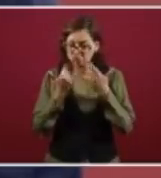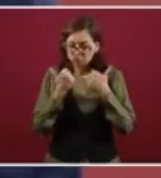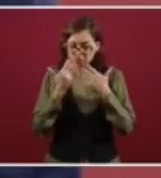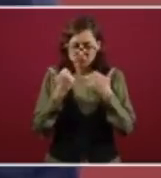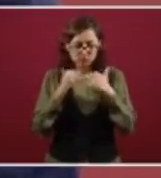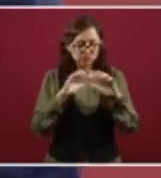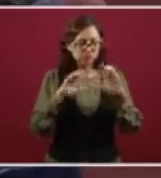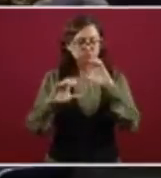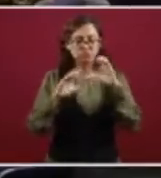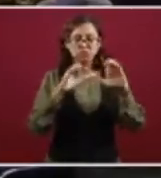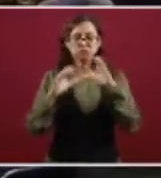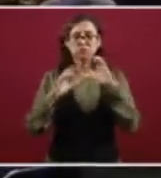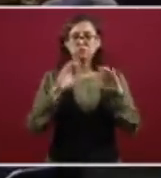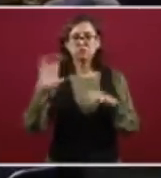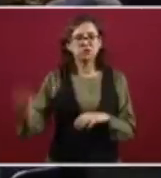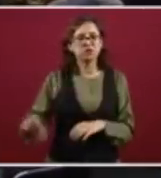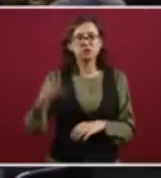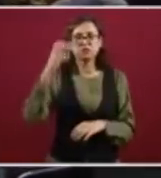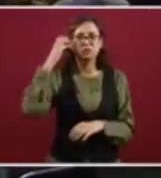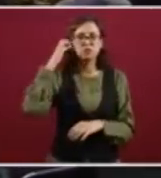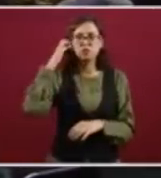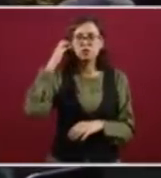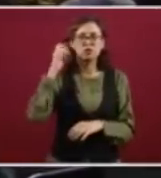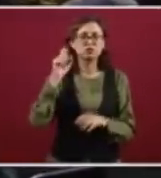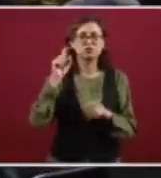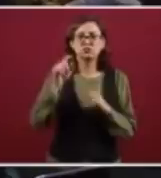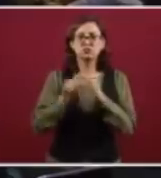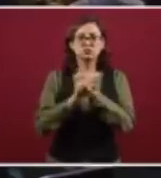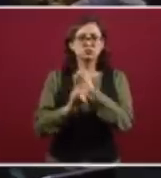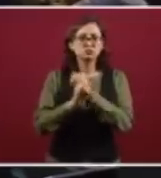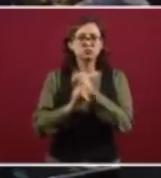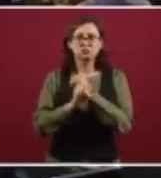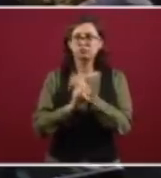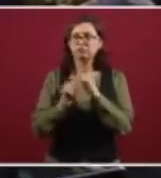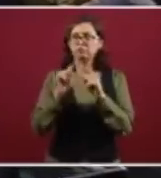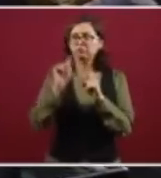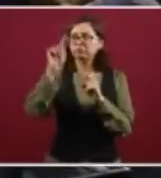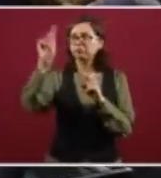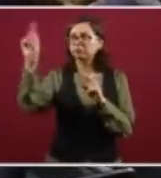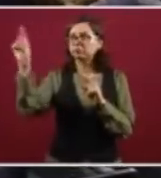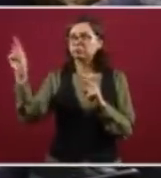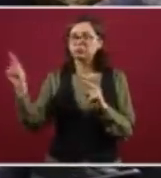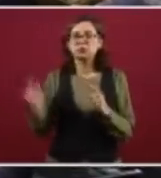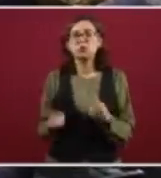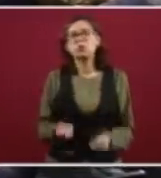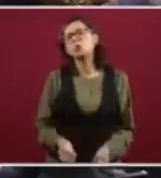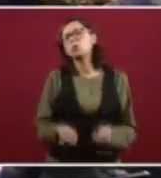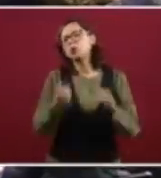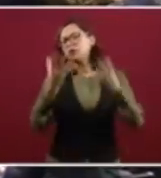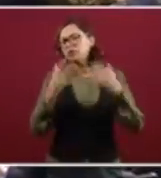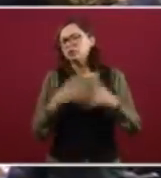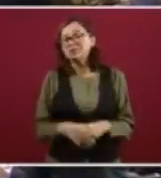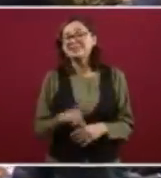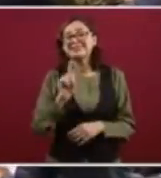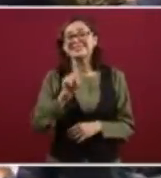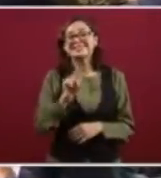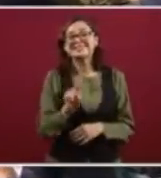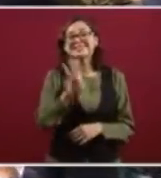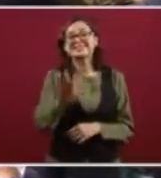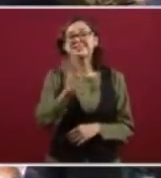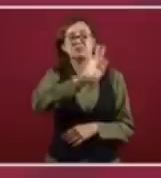comunicación por telefonía celular, por internet, en el 75% del territorio nacional.